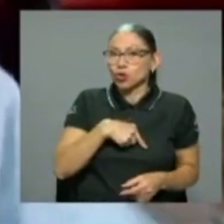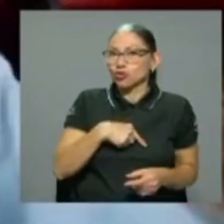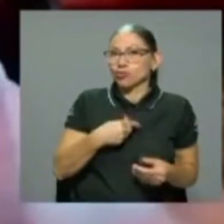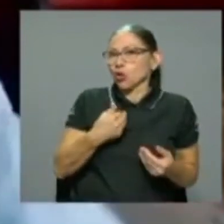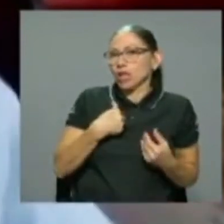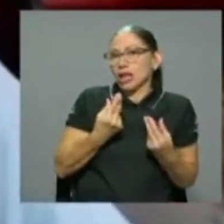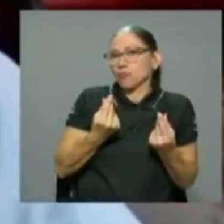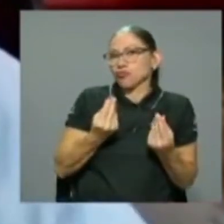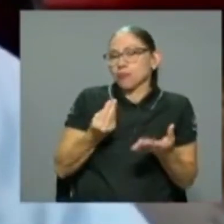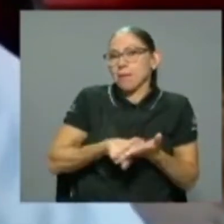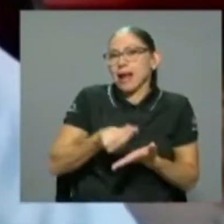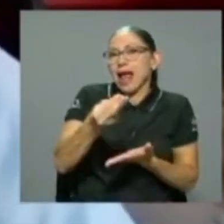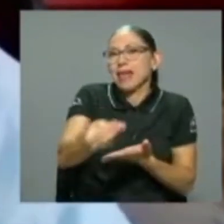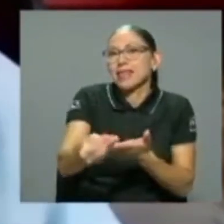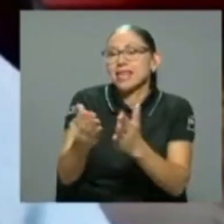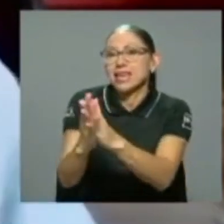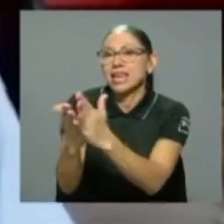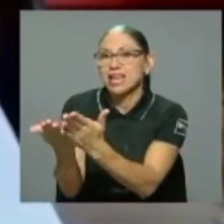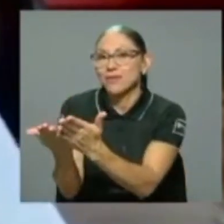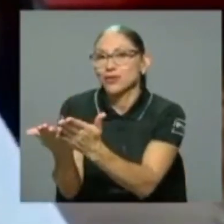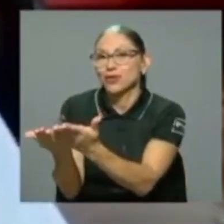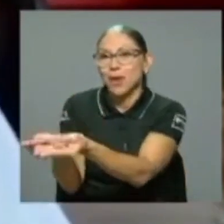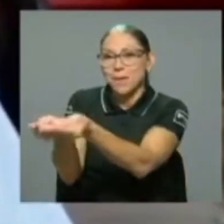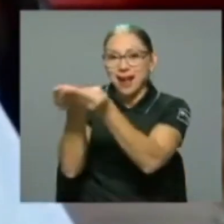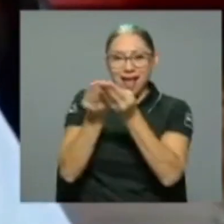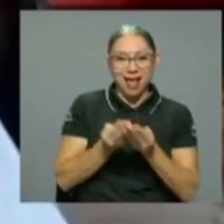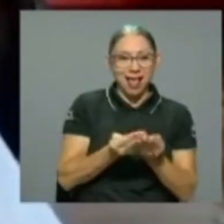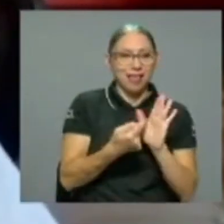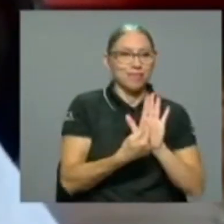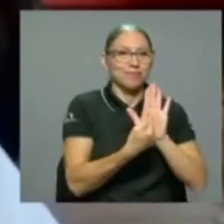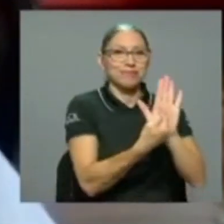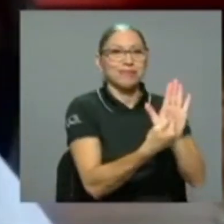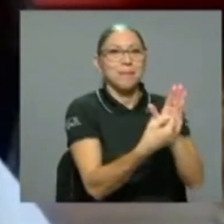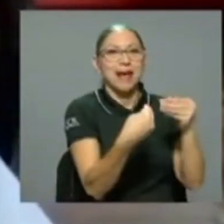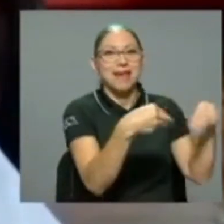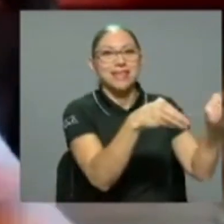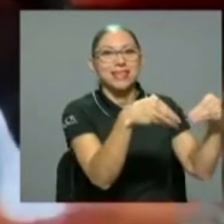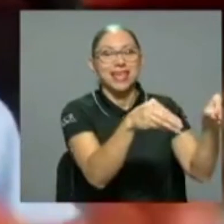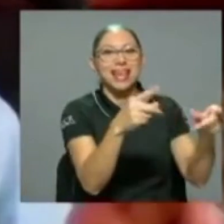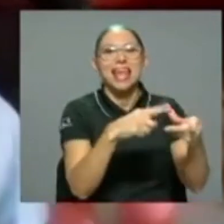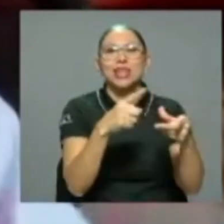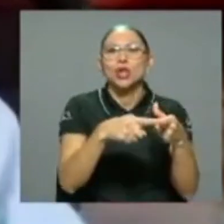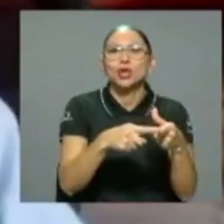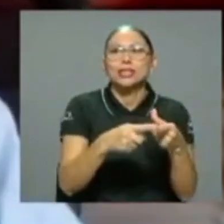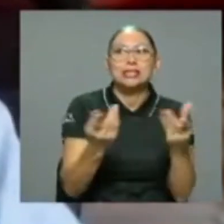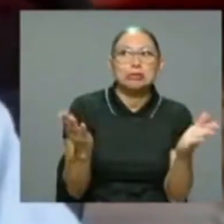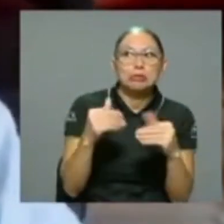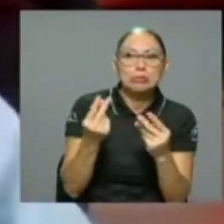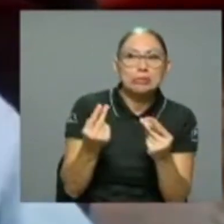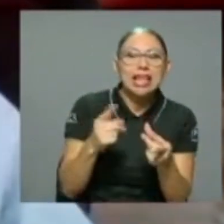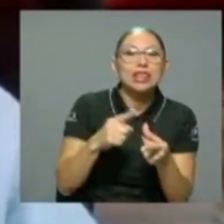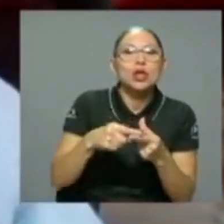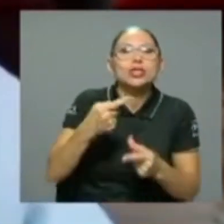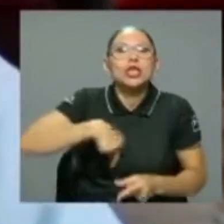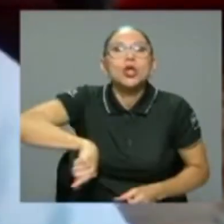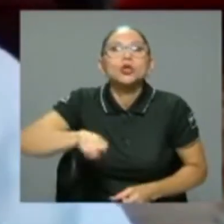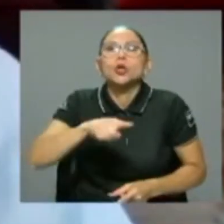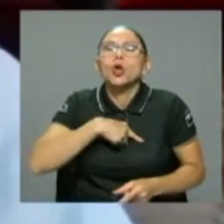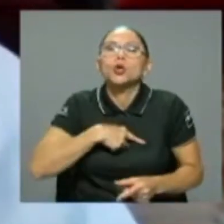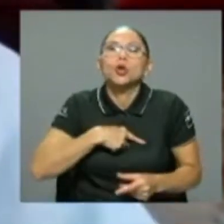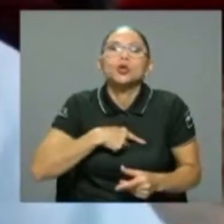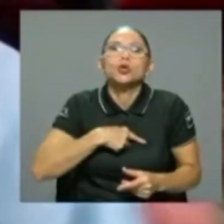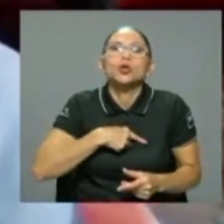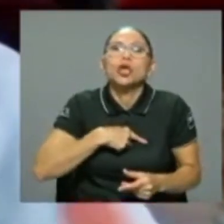libros, para poner en venta, entonces lo que hicimos fue invitar con derecho a que toda